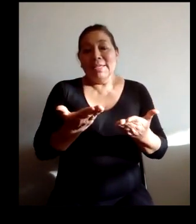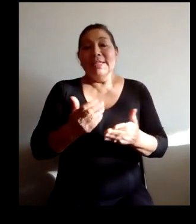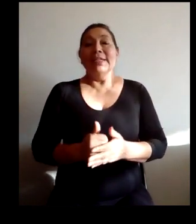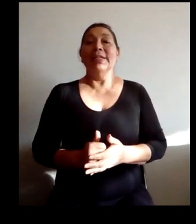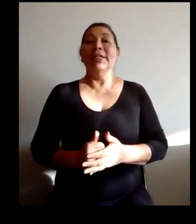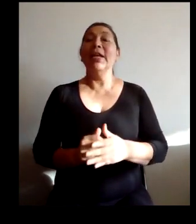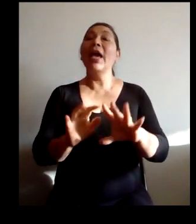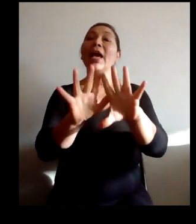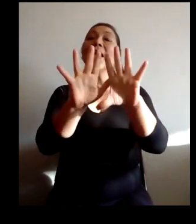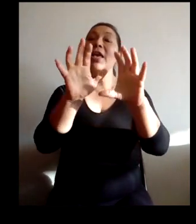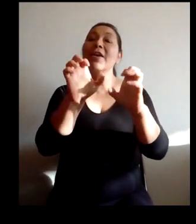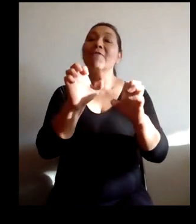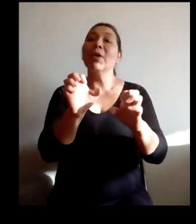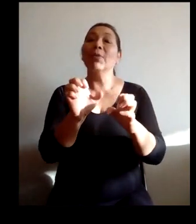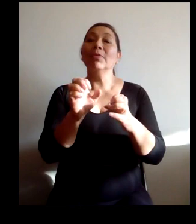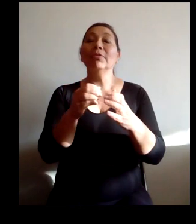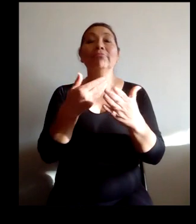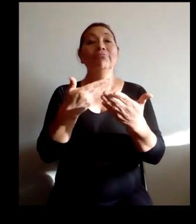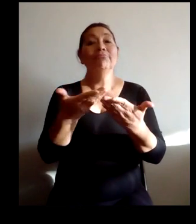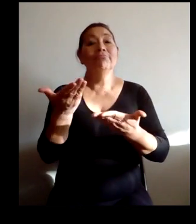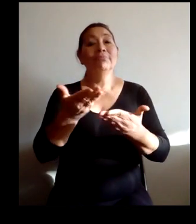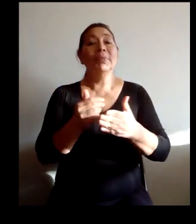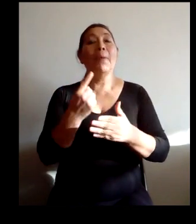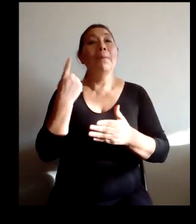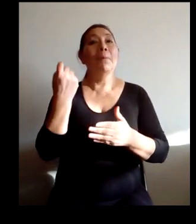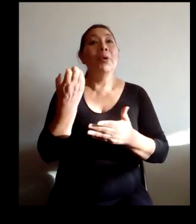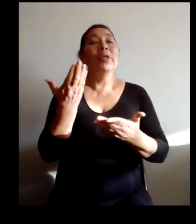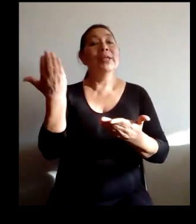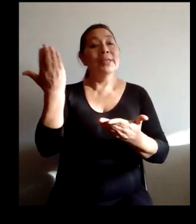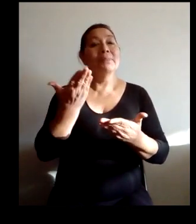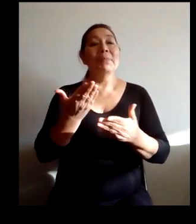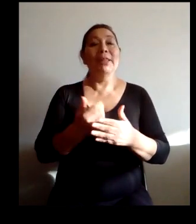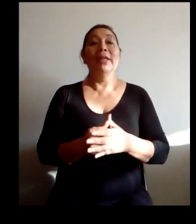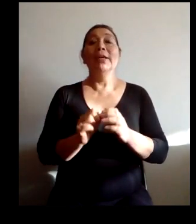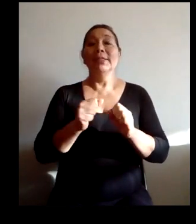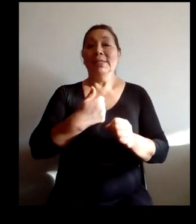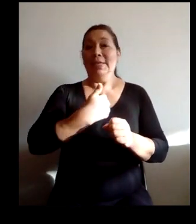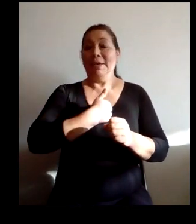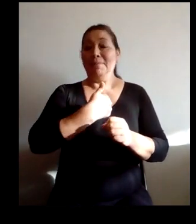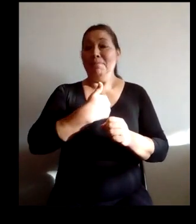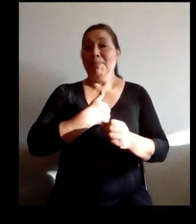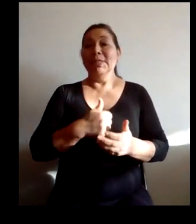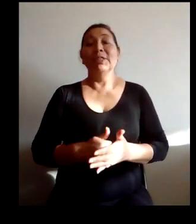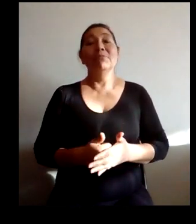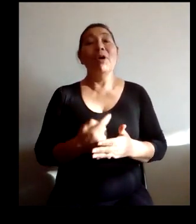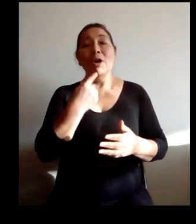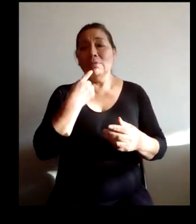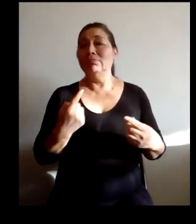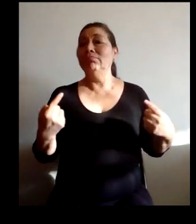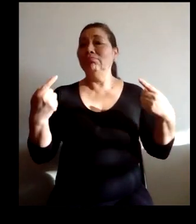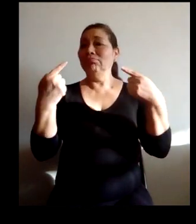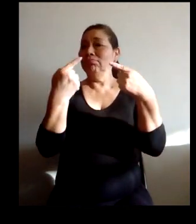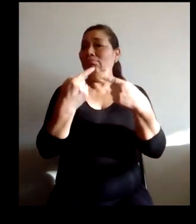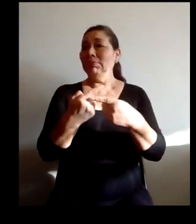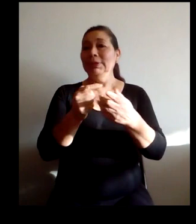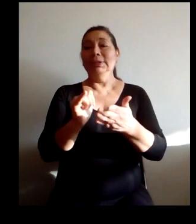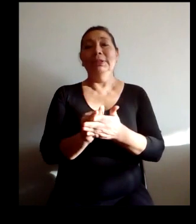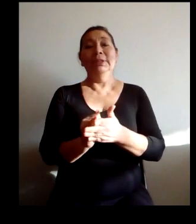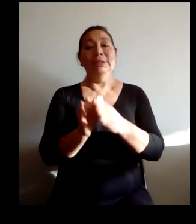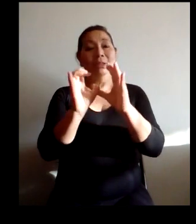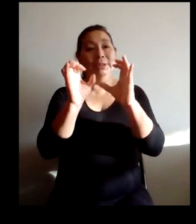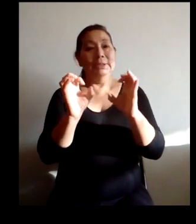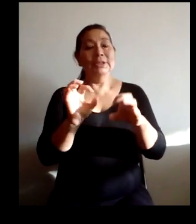efectivamente, esas evaluaciones fueron cumplidas, en este caso, por el demandante. Asimismo, respecto al tema de la contradicción que se ha